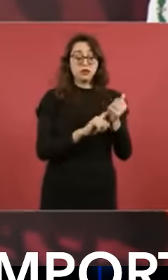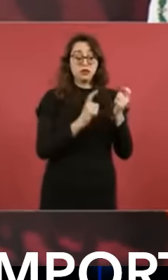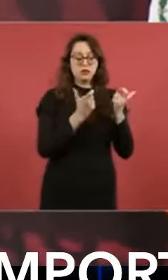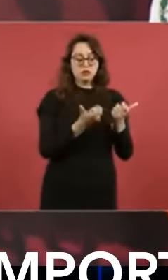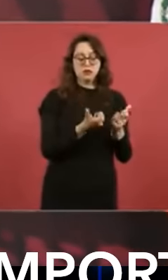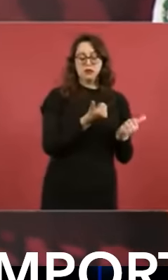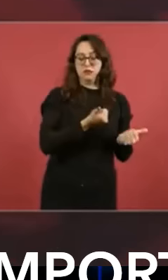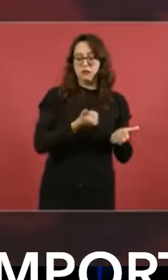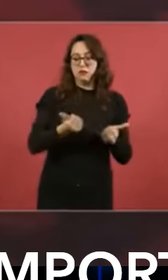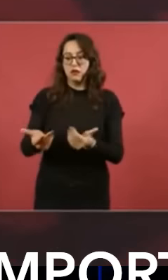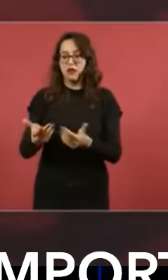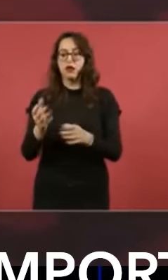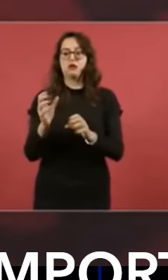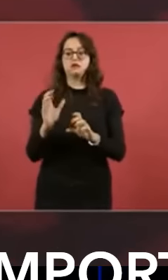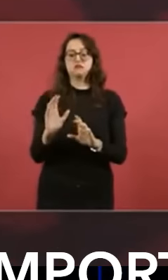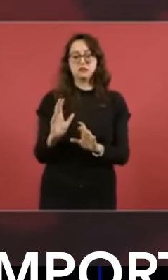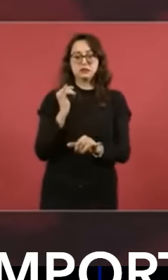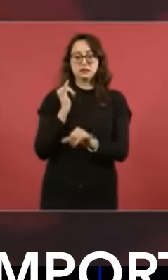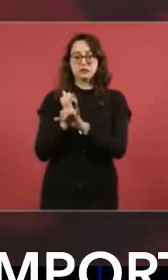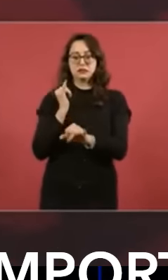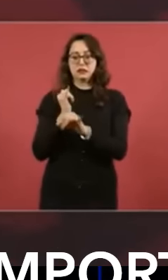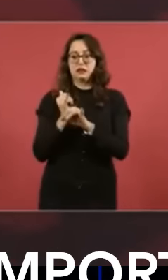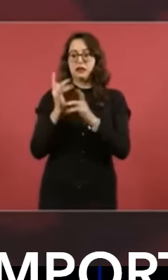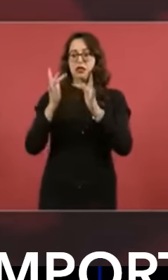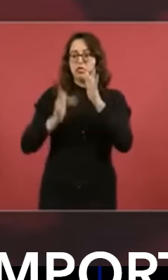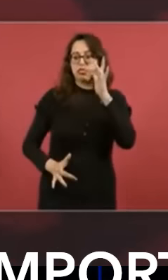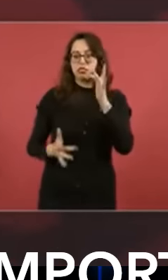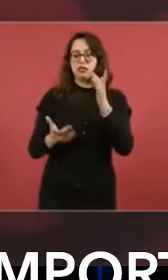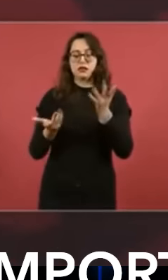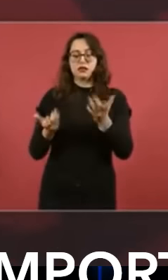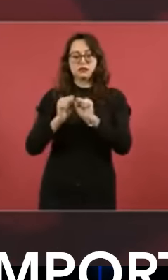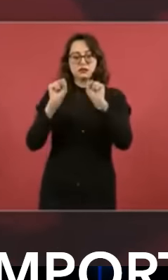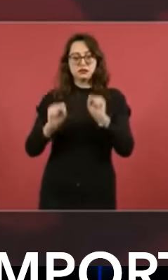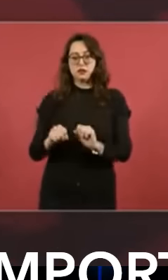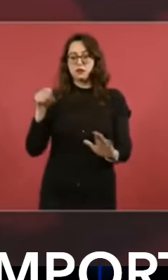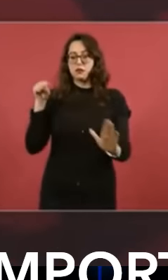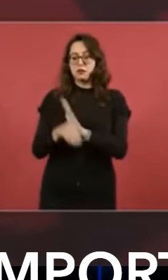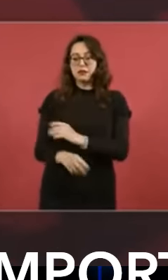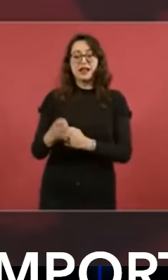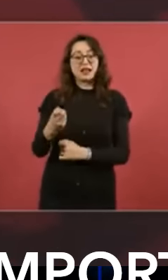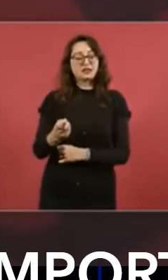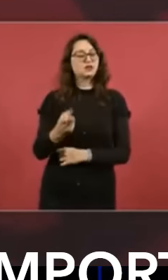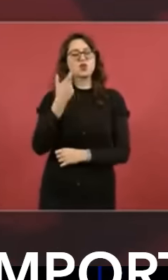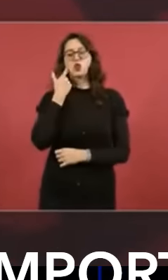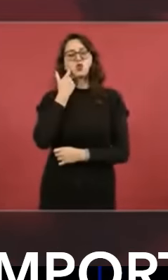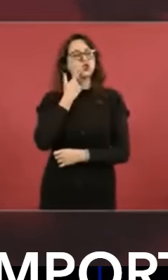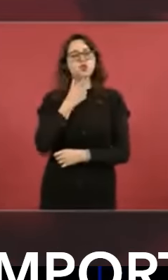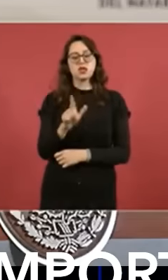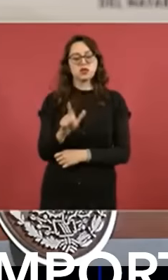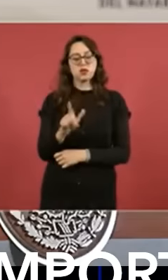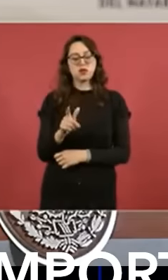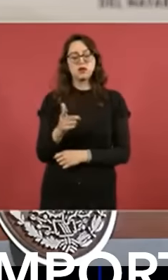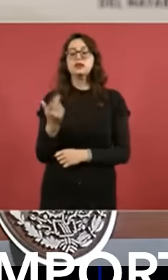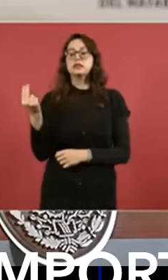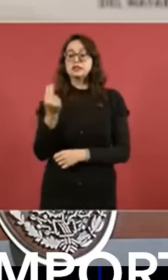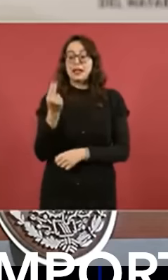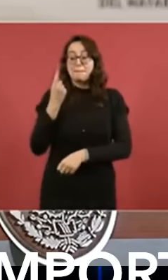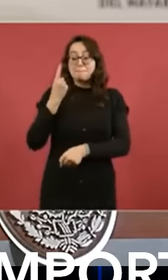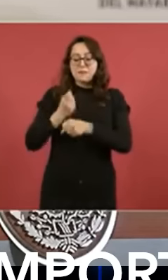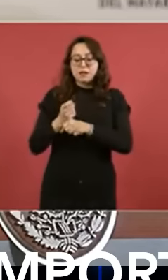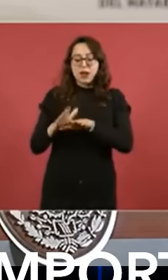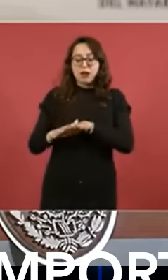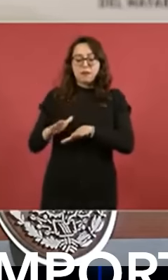internet, que se caiga el sistema. O sea, queremos que funcione bien, que